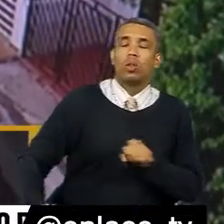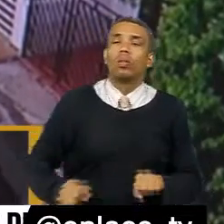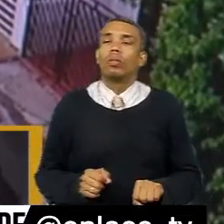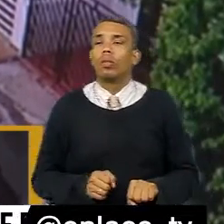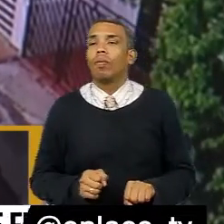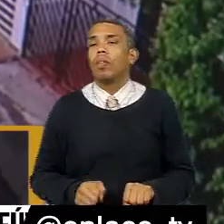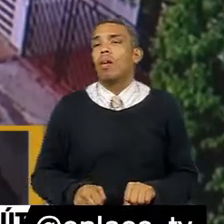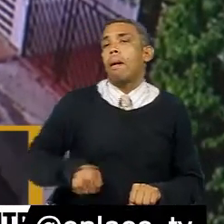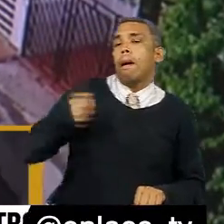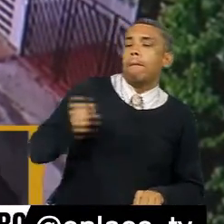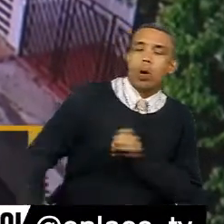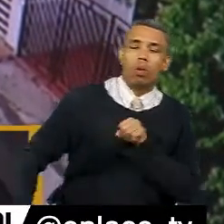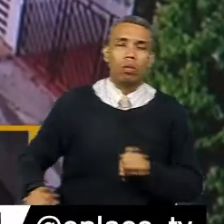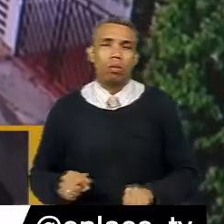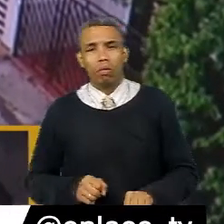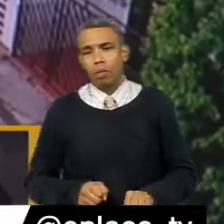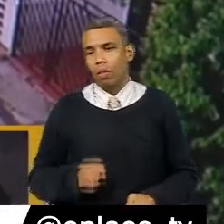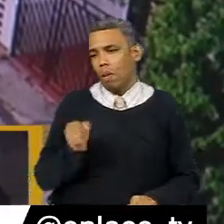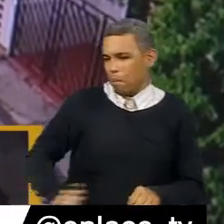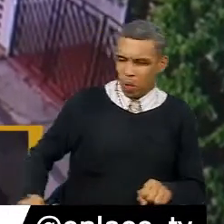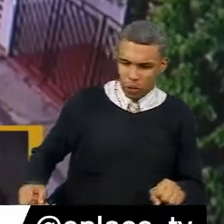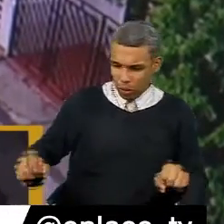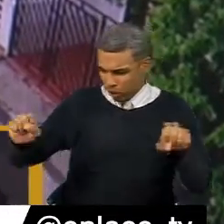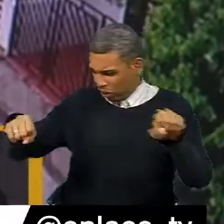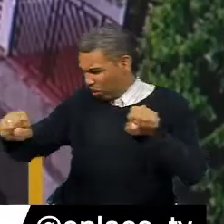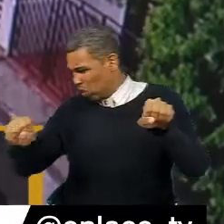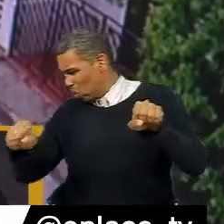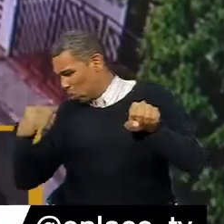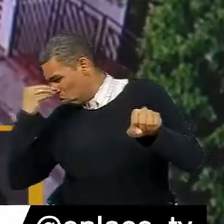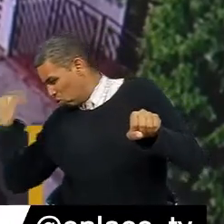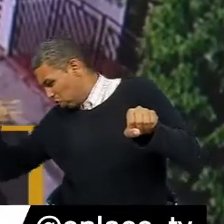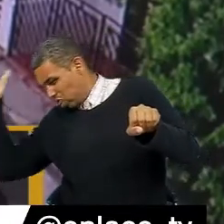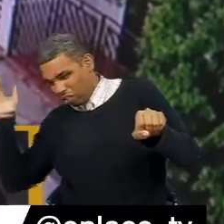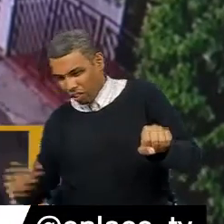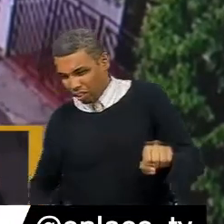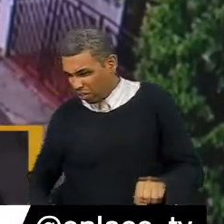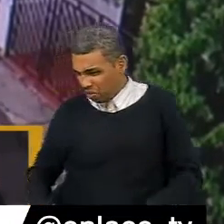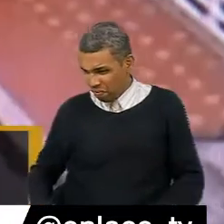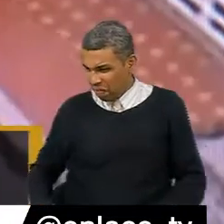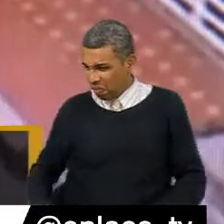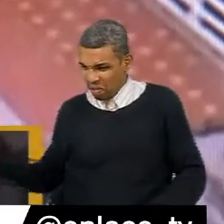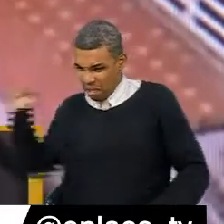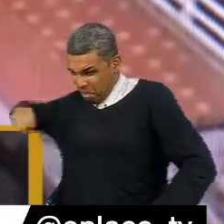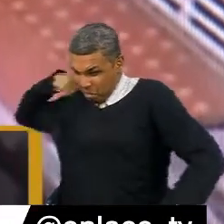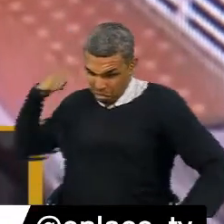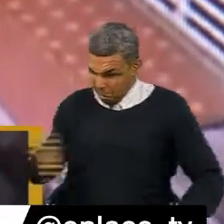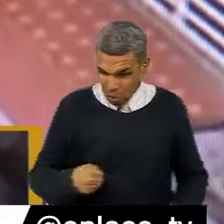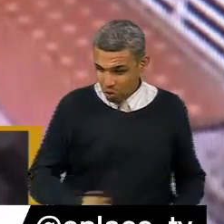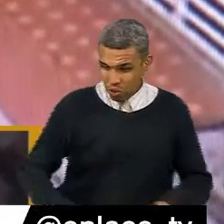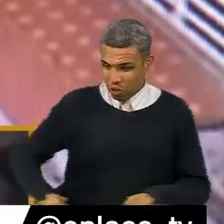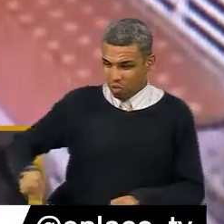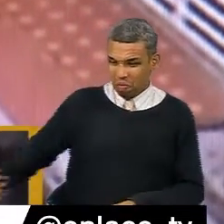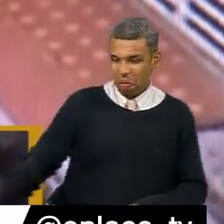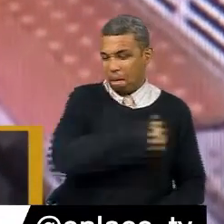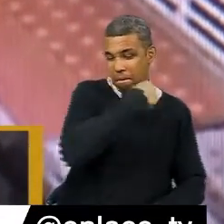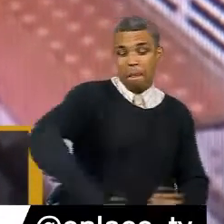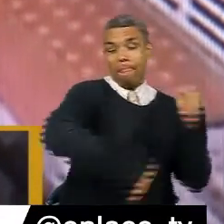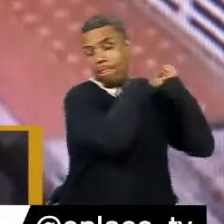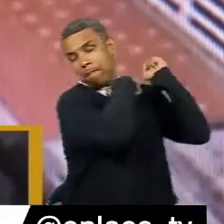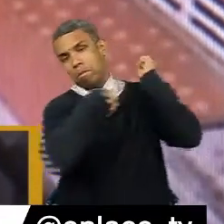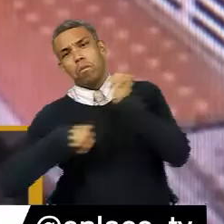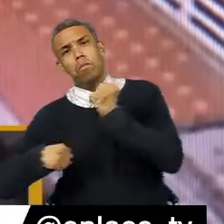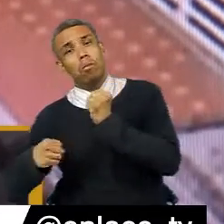moto. Y entonces él empezó a manipular y a manipular la moto cuando en eso como que hizo un contacto y empezó el juego y